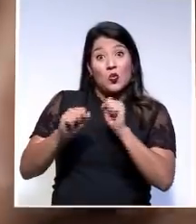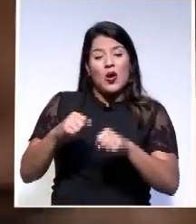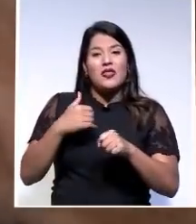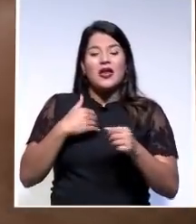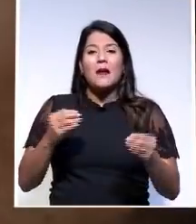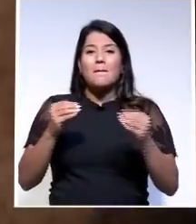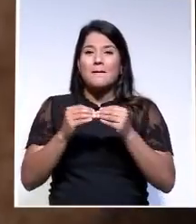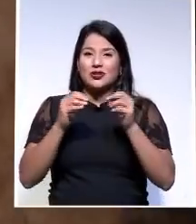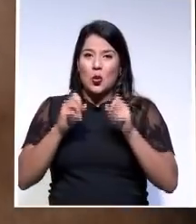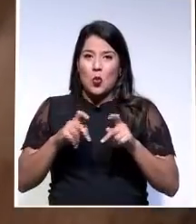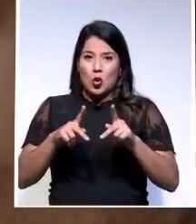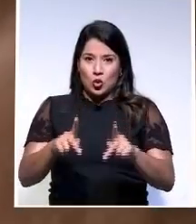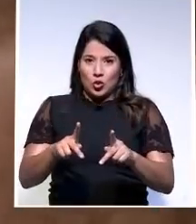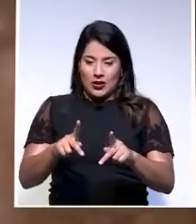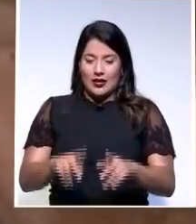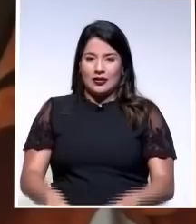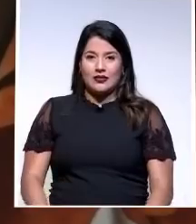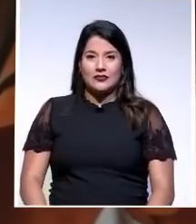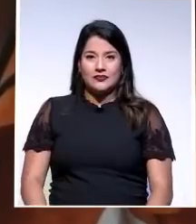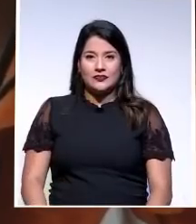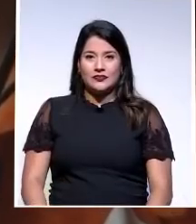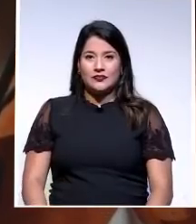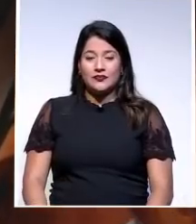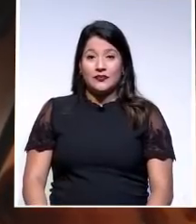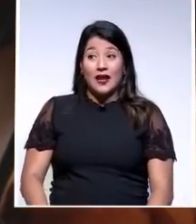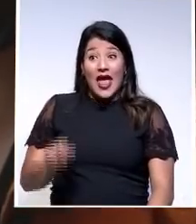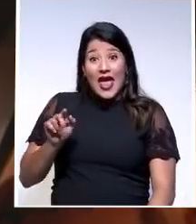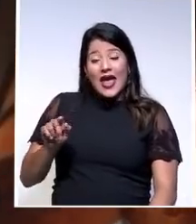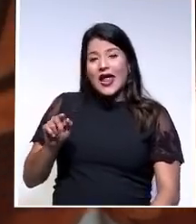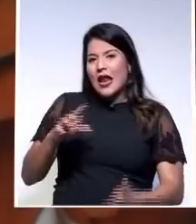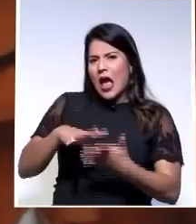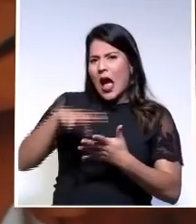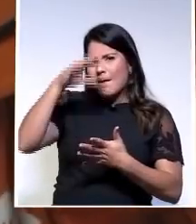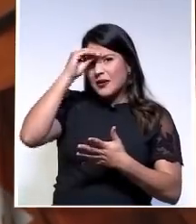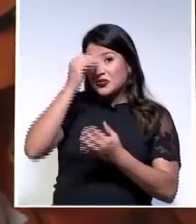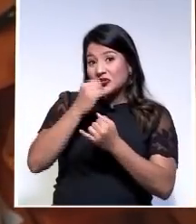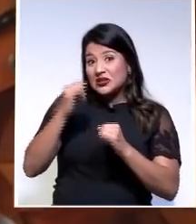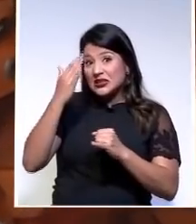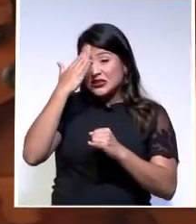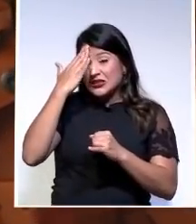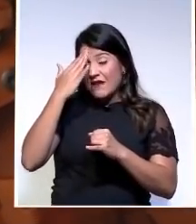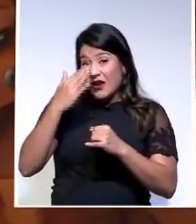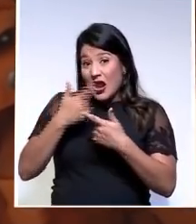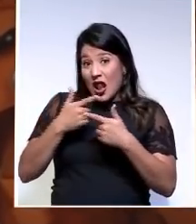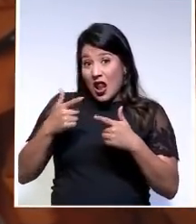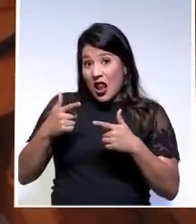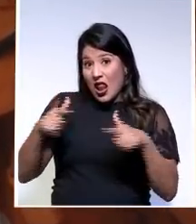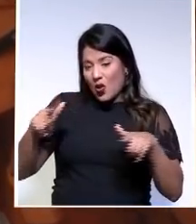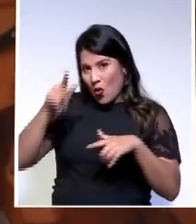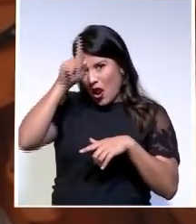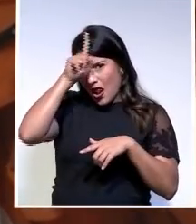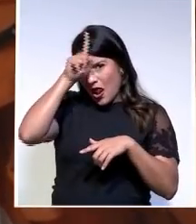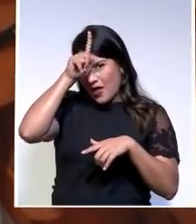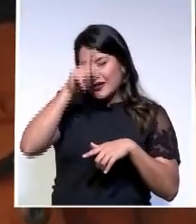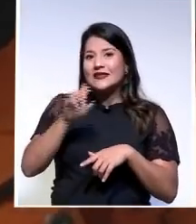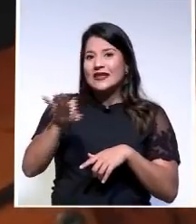mayores oportunidades en su sector. Este afgano aprendió que sin saber alemán es difícil encontrar